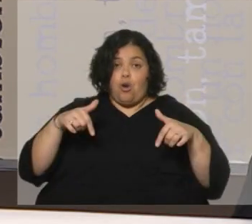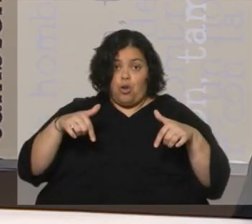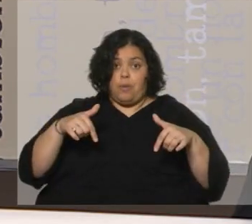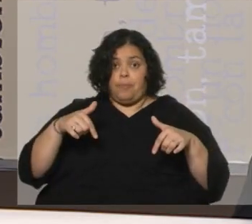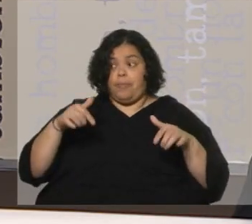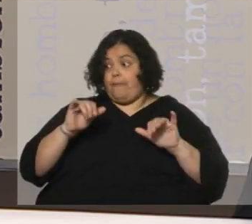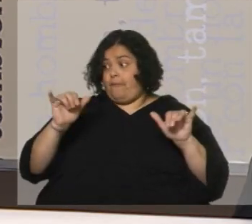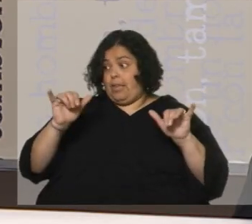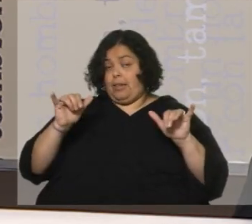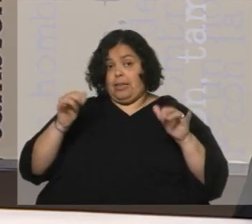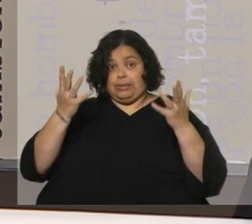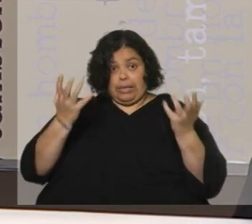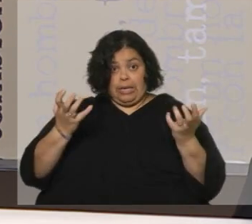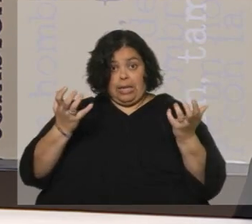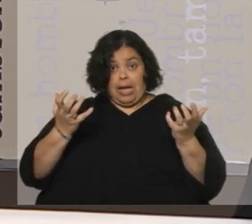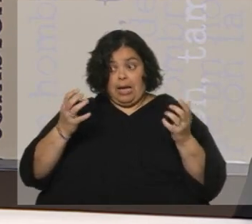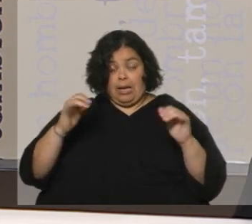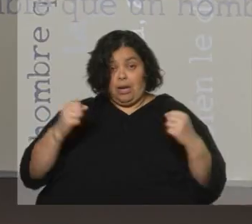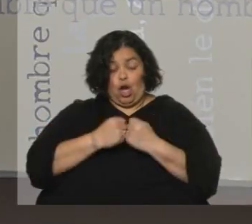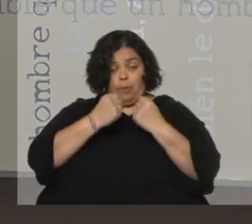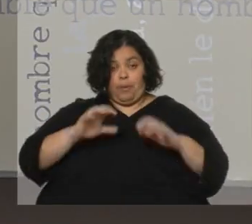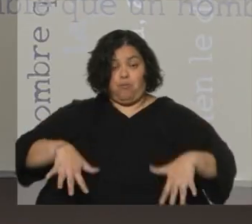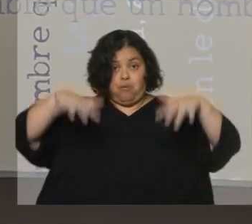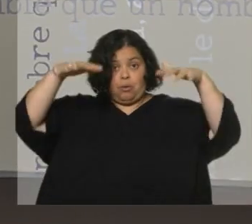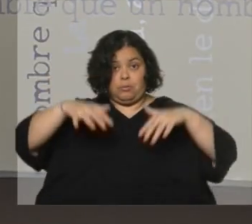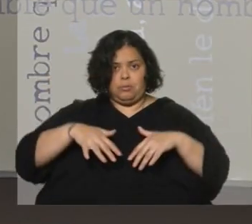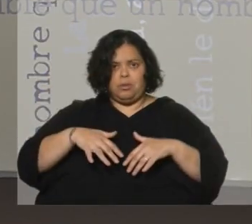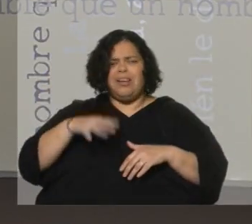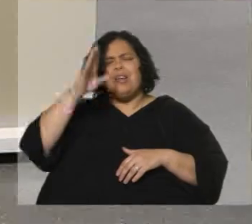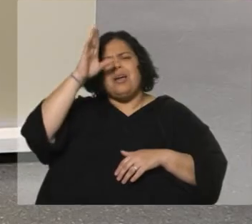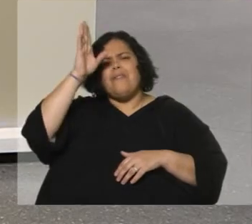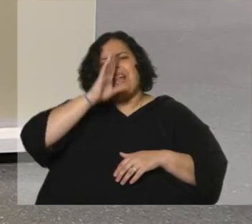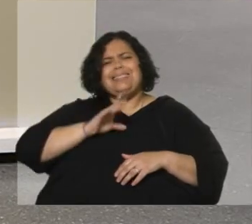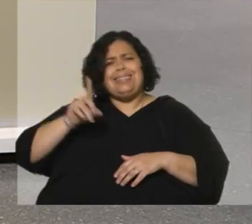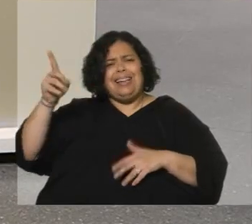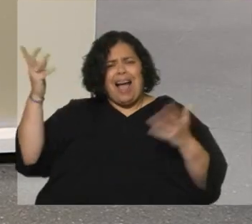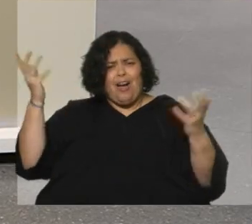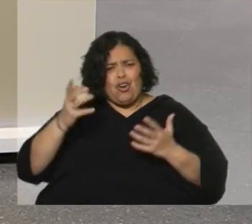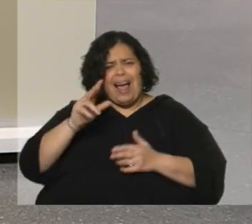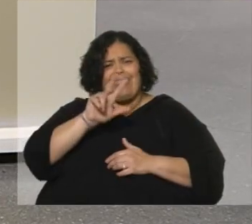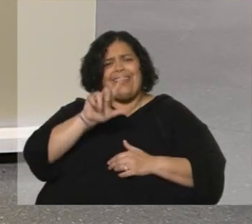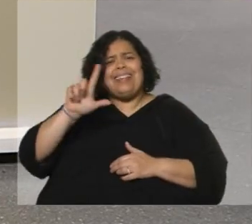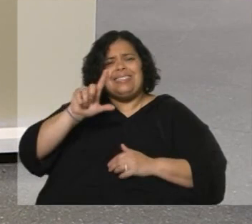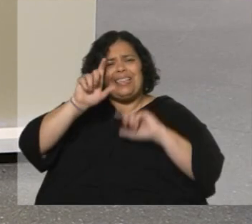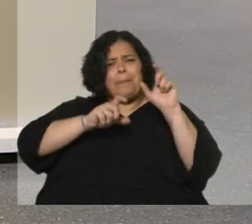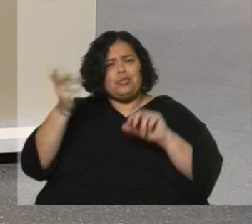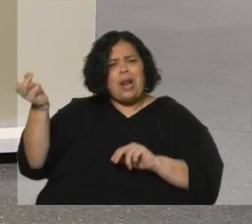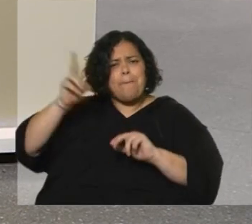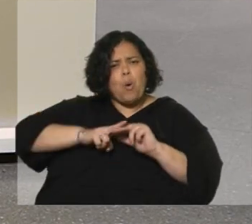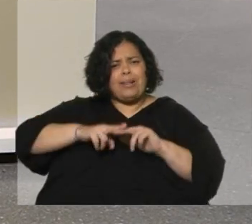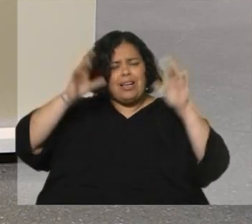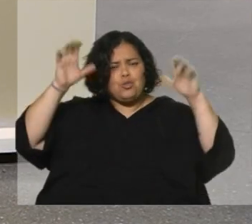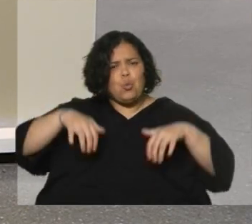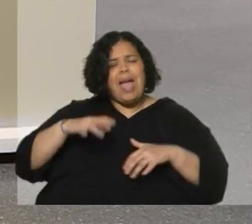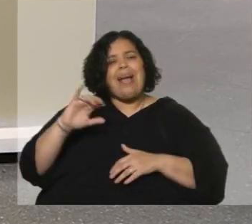la sequía y ya hay inundaciones por todos lados lo del sur de Brasil es espantoso realmente 37 muertos en California